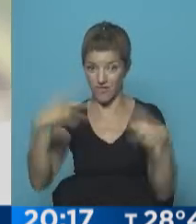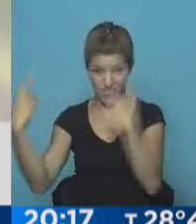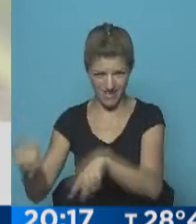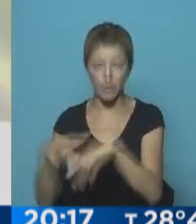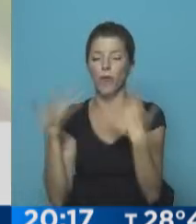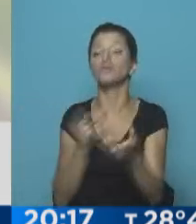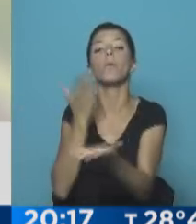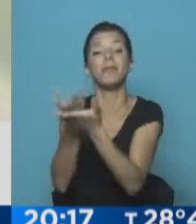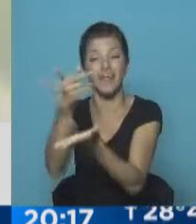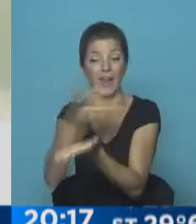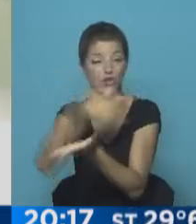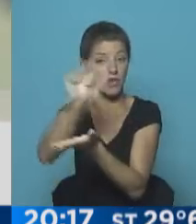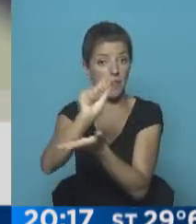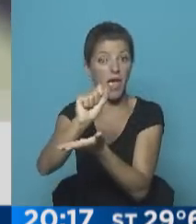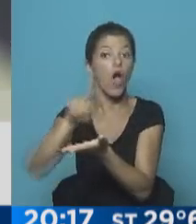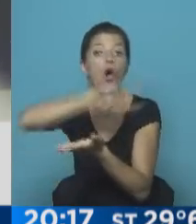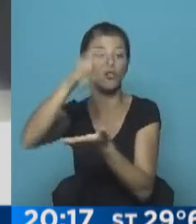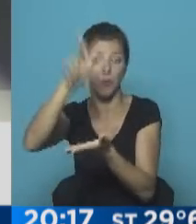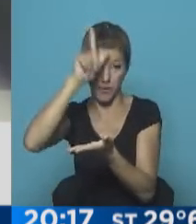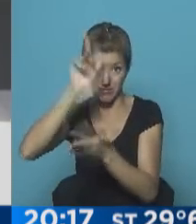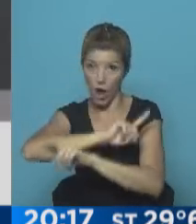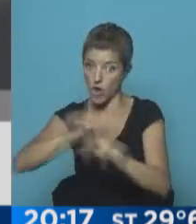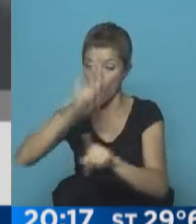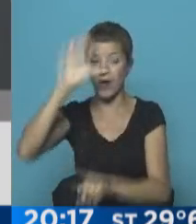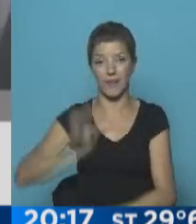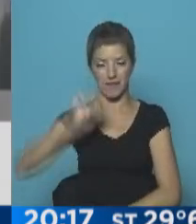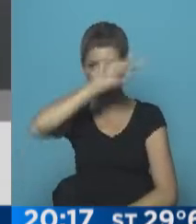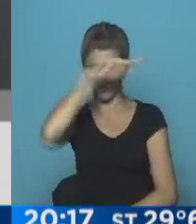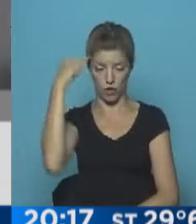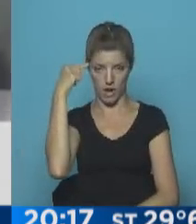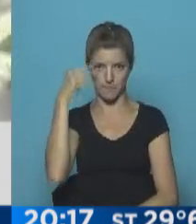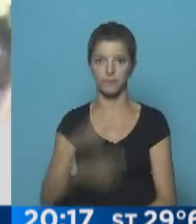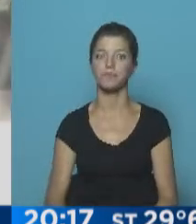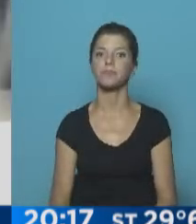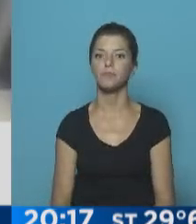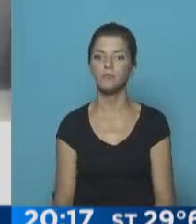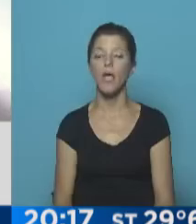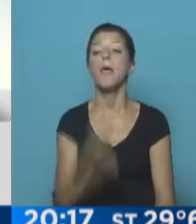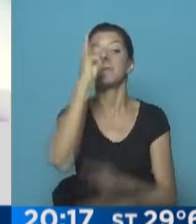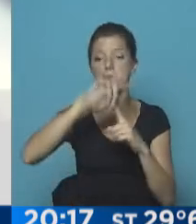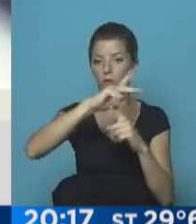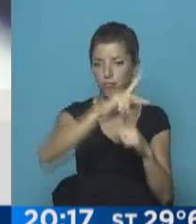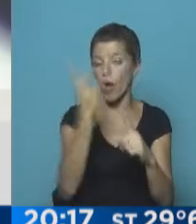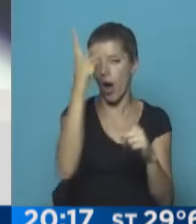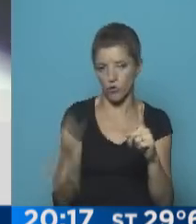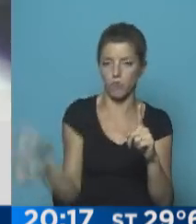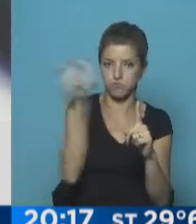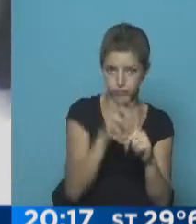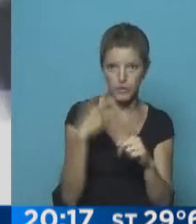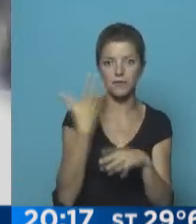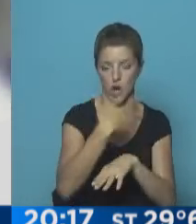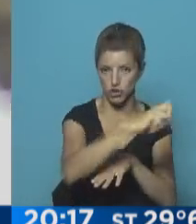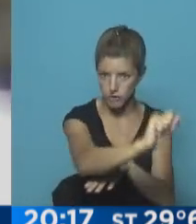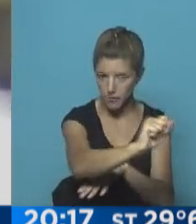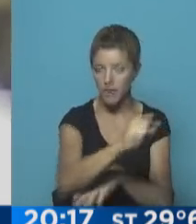un avión, son trasladados individualmente. Primero se traslada uno, lo ven a ustedes